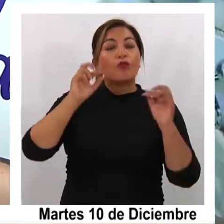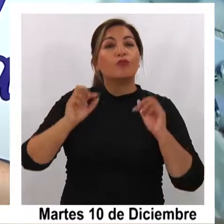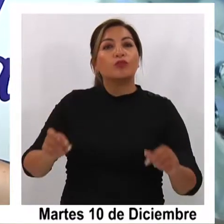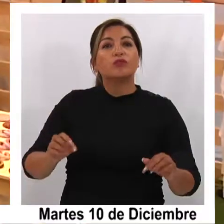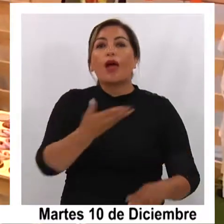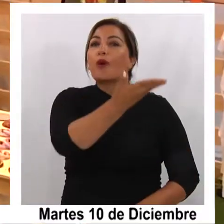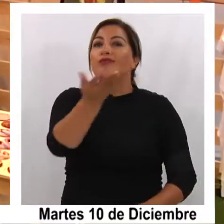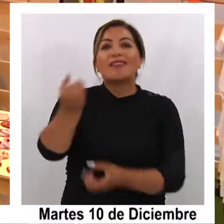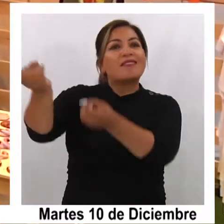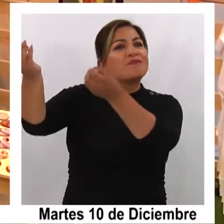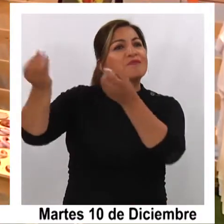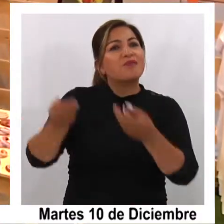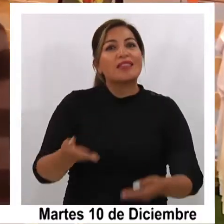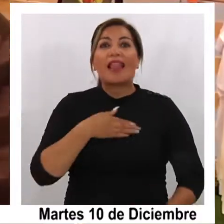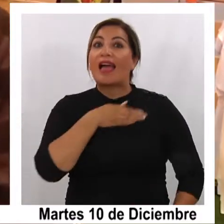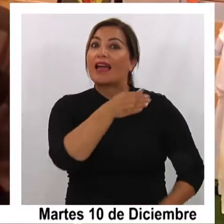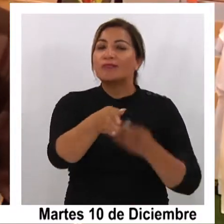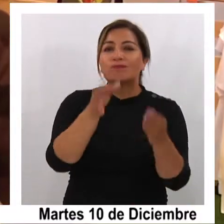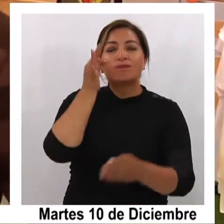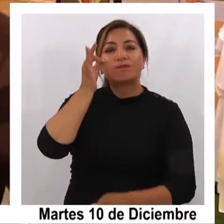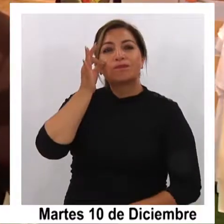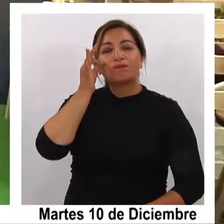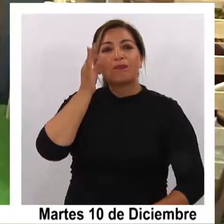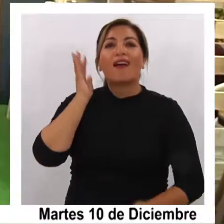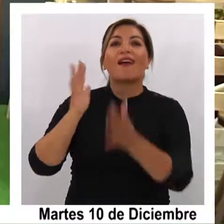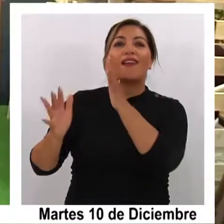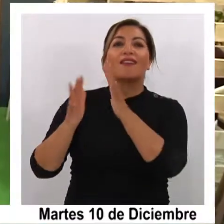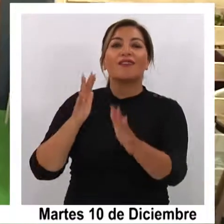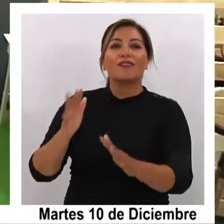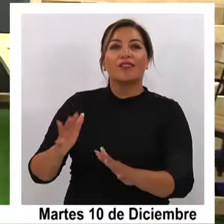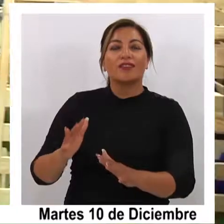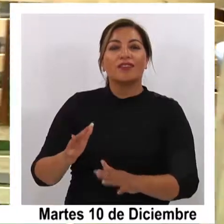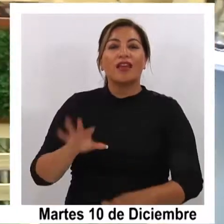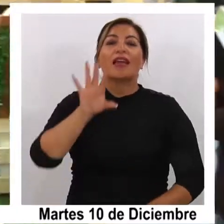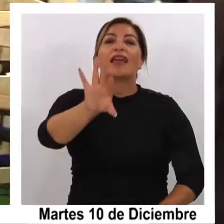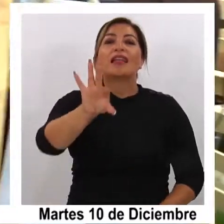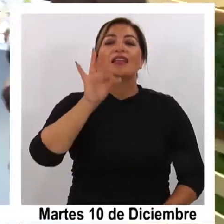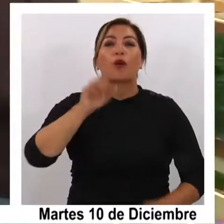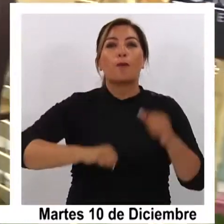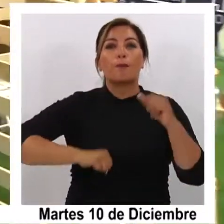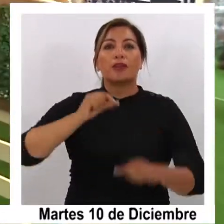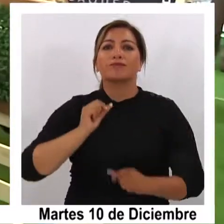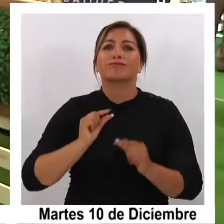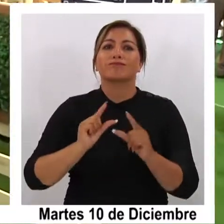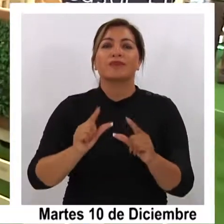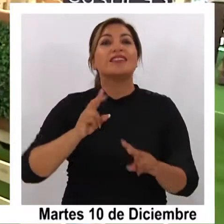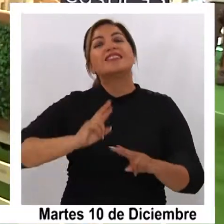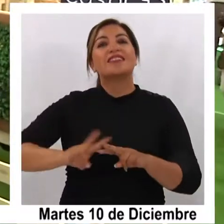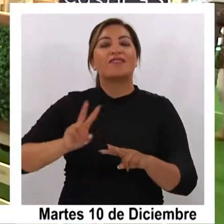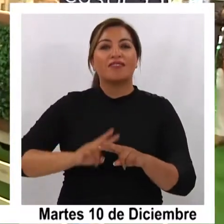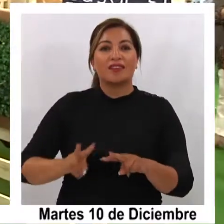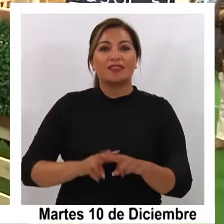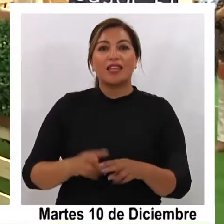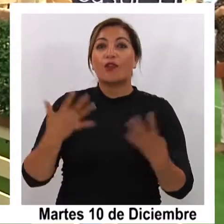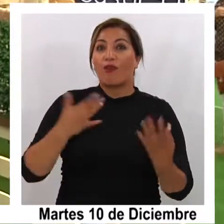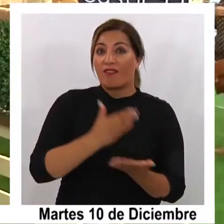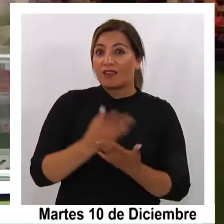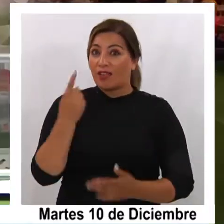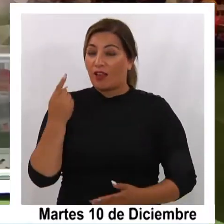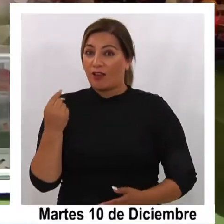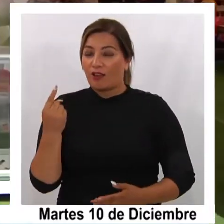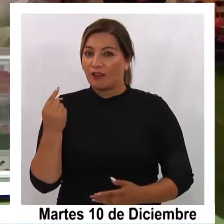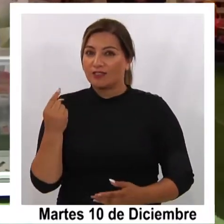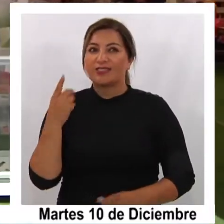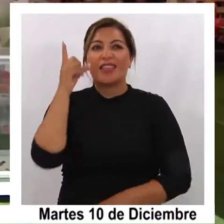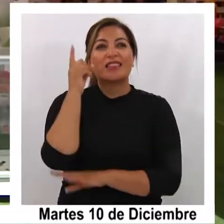Aprovechamos la ocasión para invitarlos también a asistir a la Expo El Hijo Pyme que se realizará